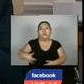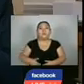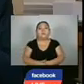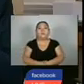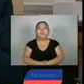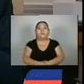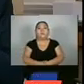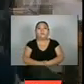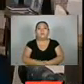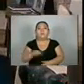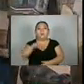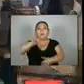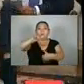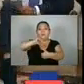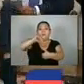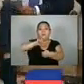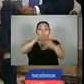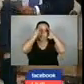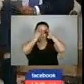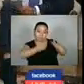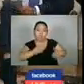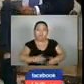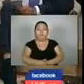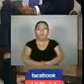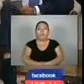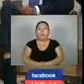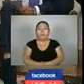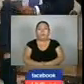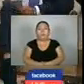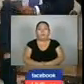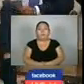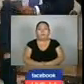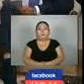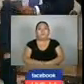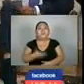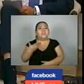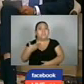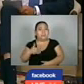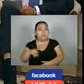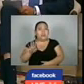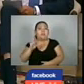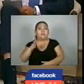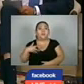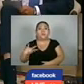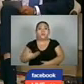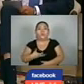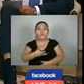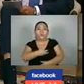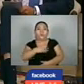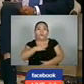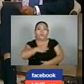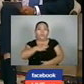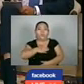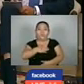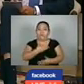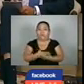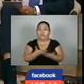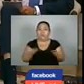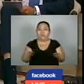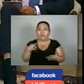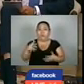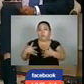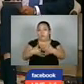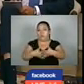año fiscal para Centroamérica. Actualmente ya se están abasteciendo automovilistas de